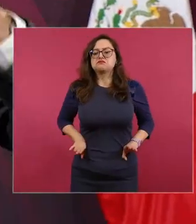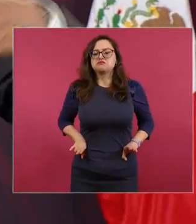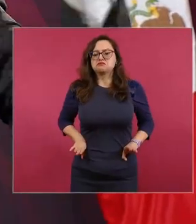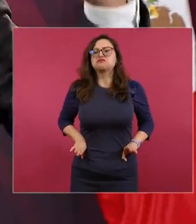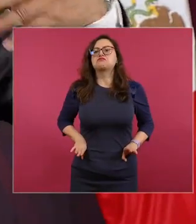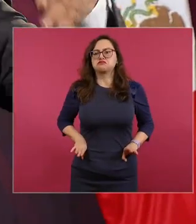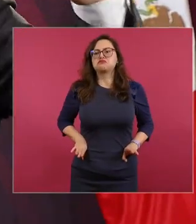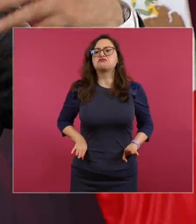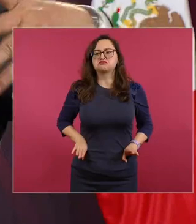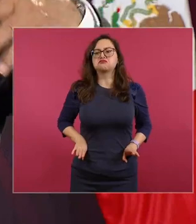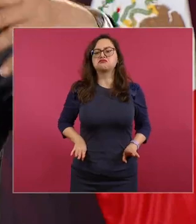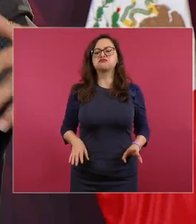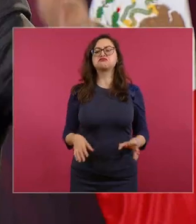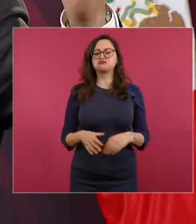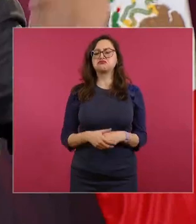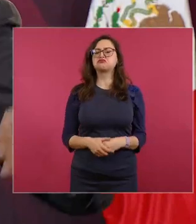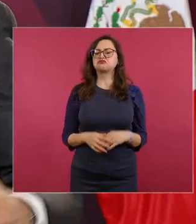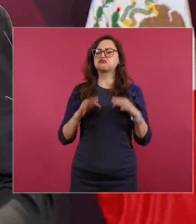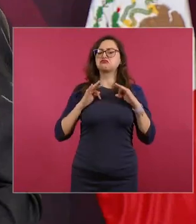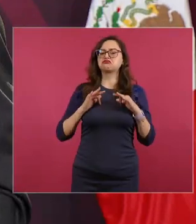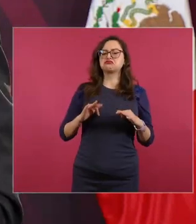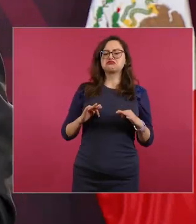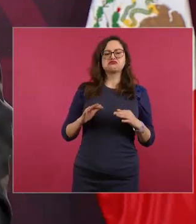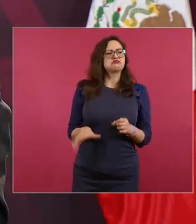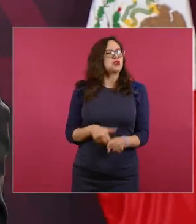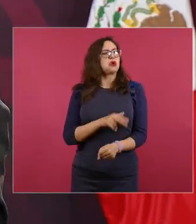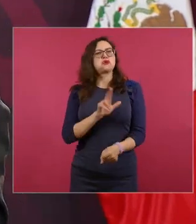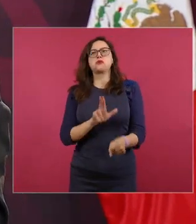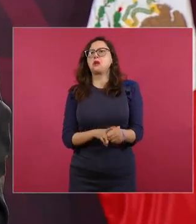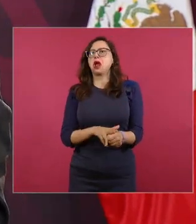creen que eso es normal.